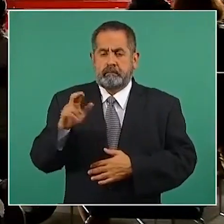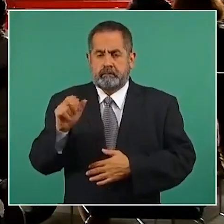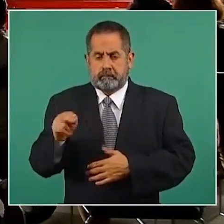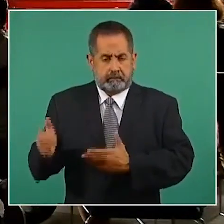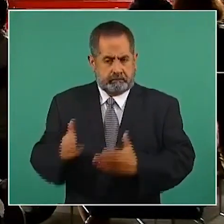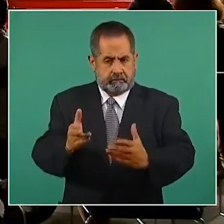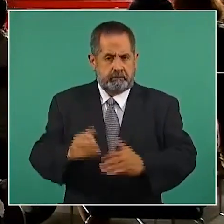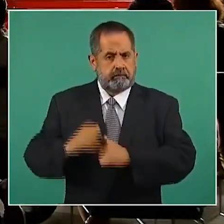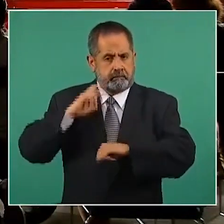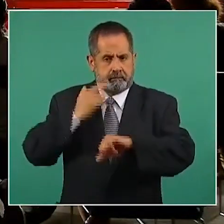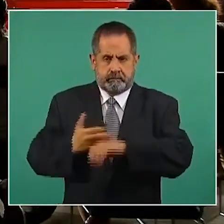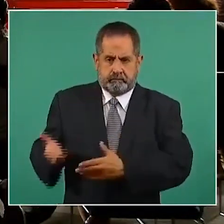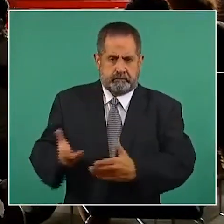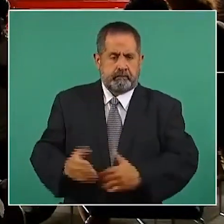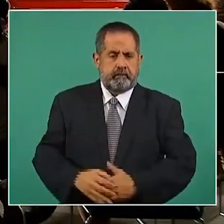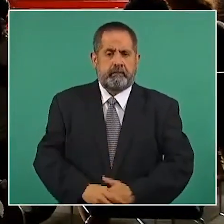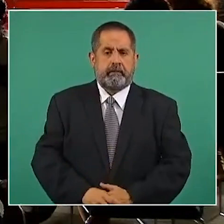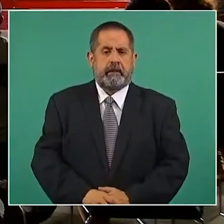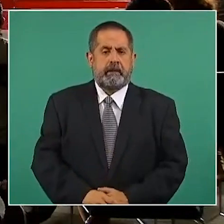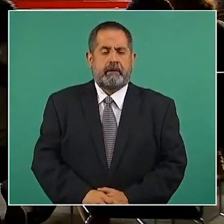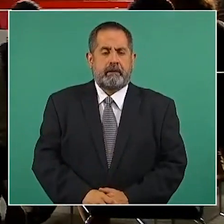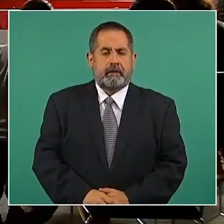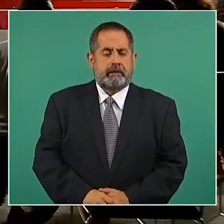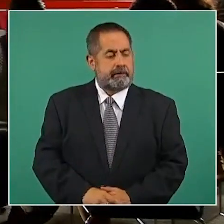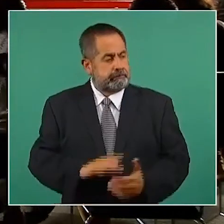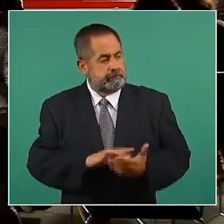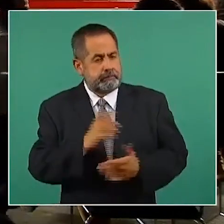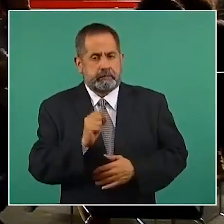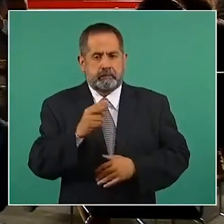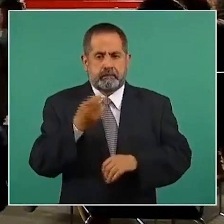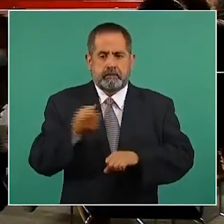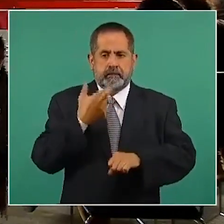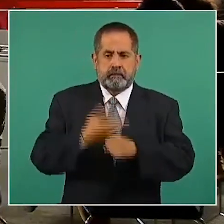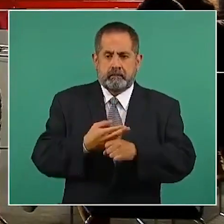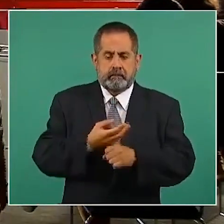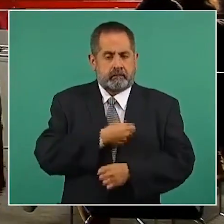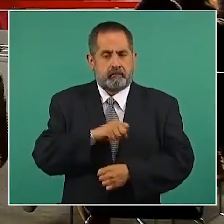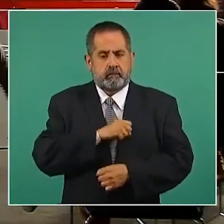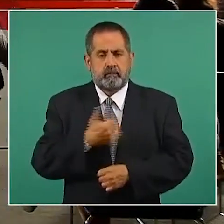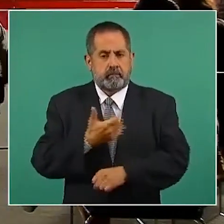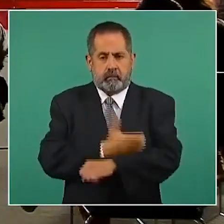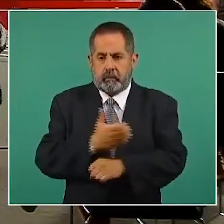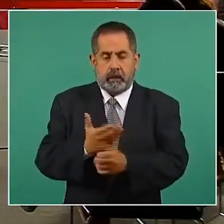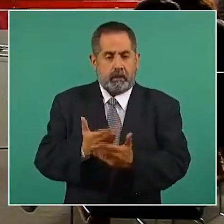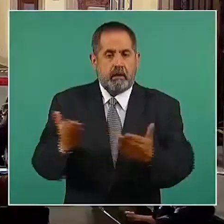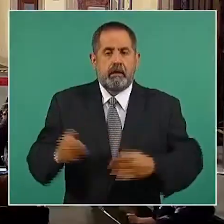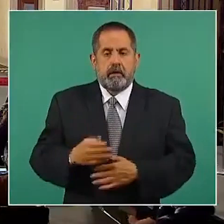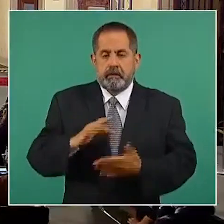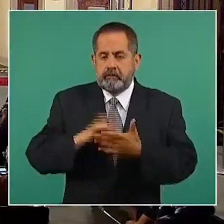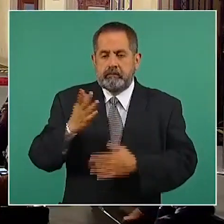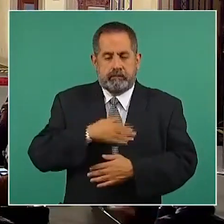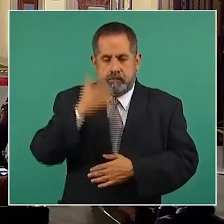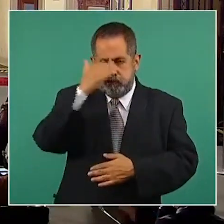Gracias, comisionado de doctor institutos. Hugo López-Gatell, subsecretario de Salud, y colegas. Gracias, buenas